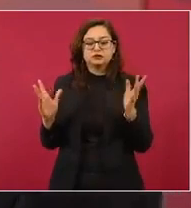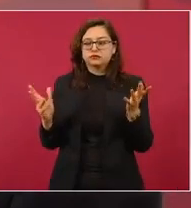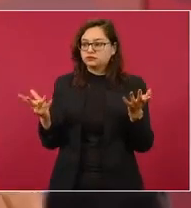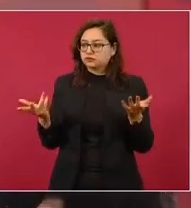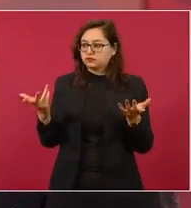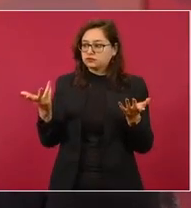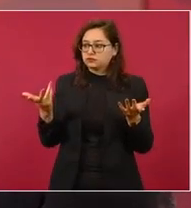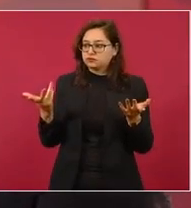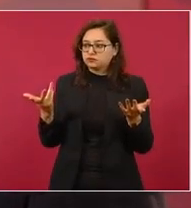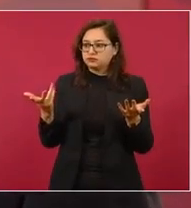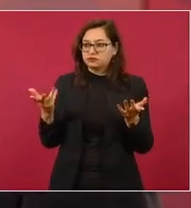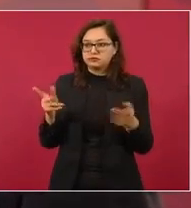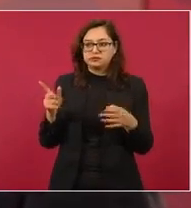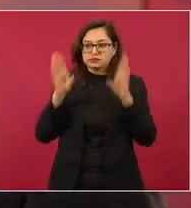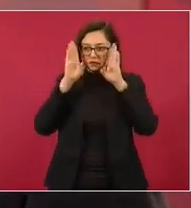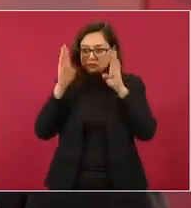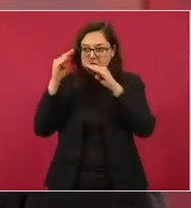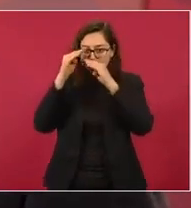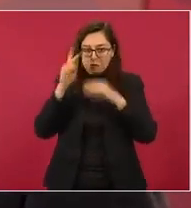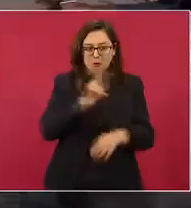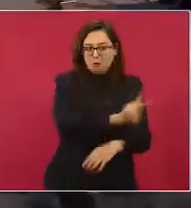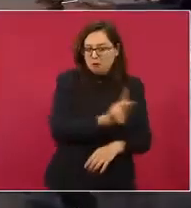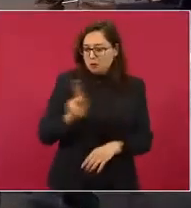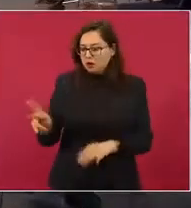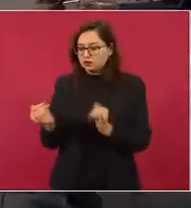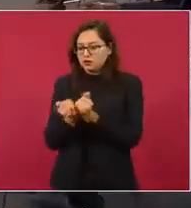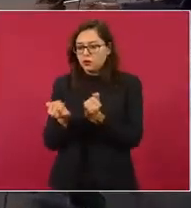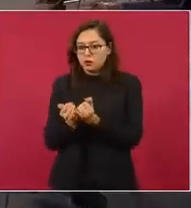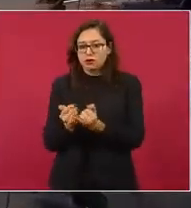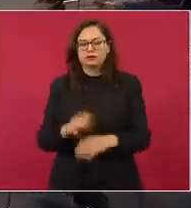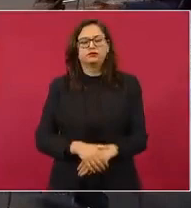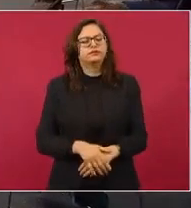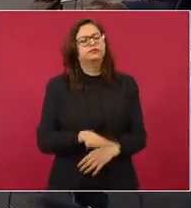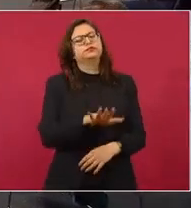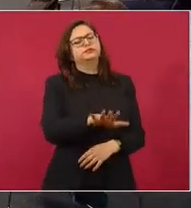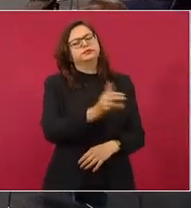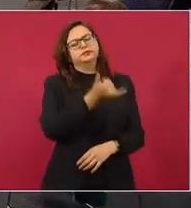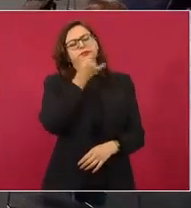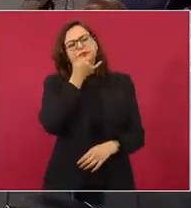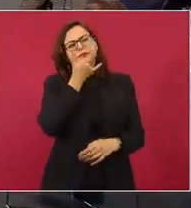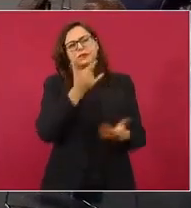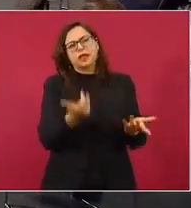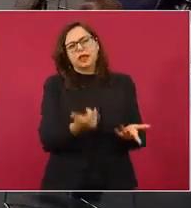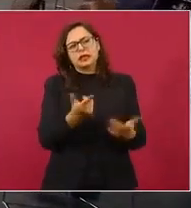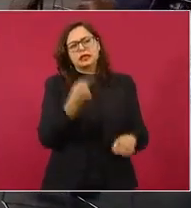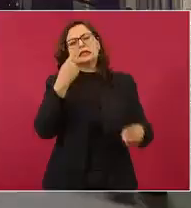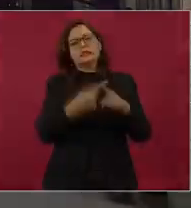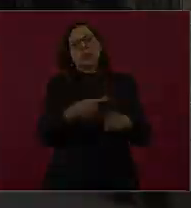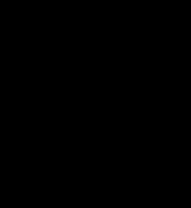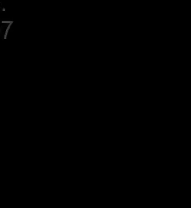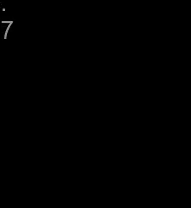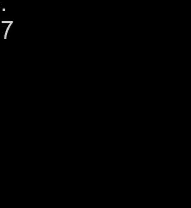como conservadores. Presidente, hablando precisamente de responsabilidades y del peso de la ley, ¿está usted a favor de que se